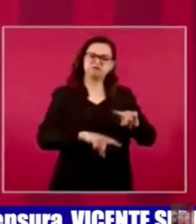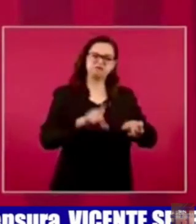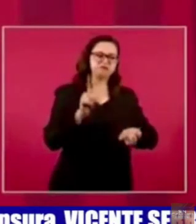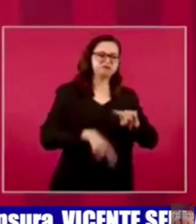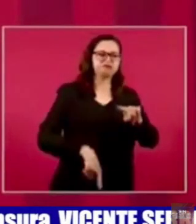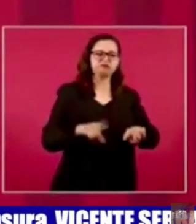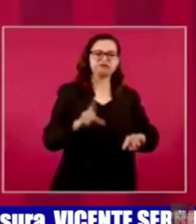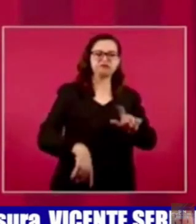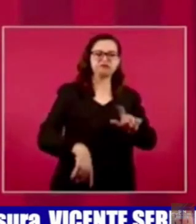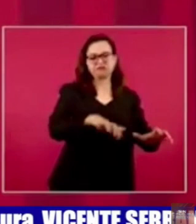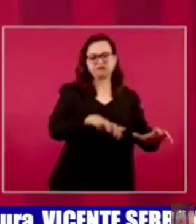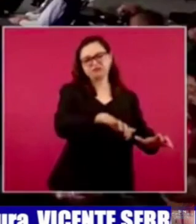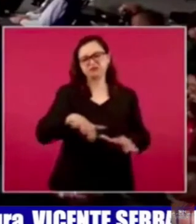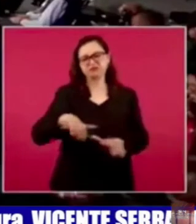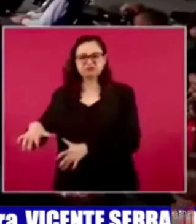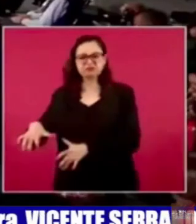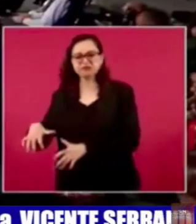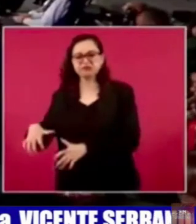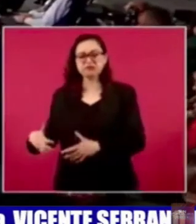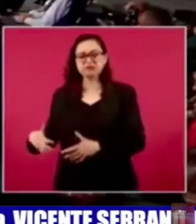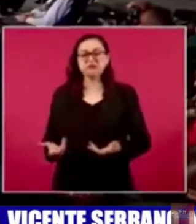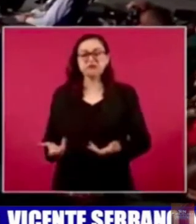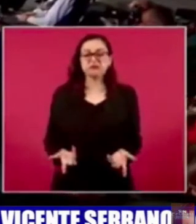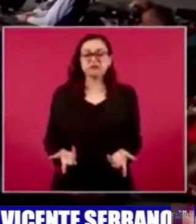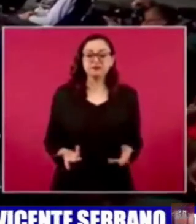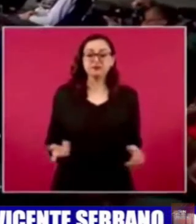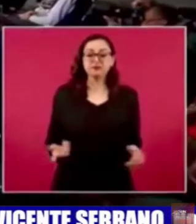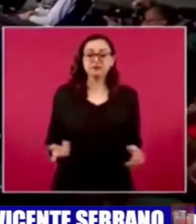un tiempo de crisis.